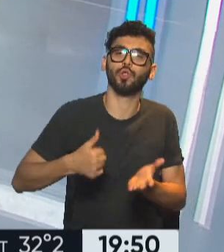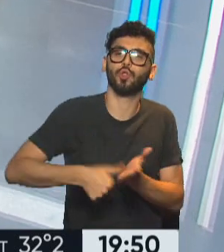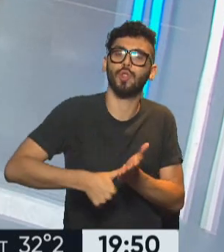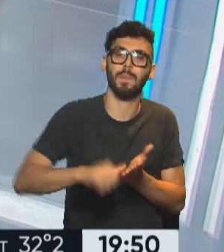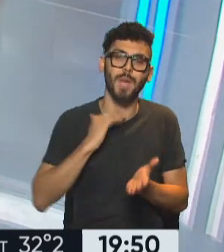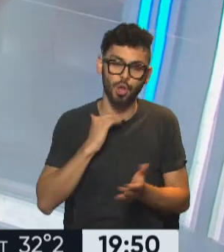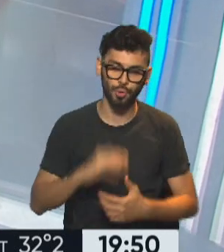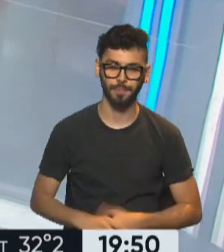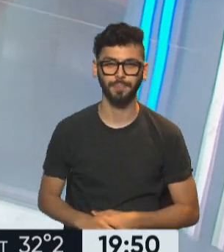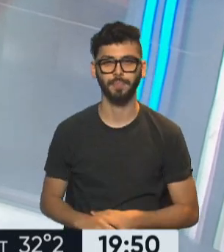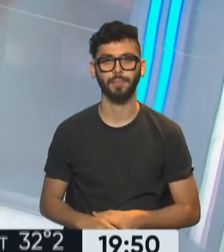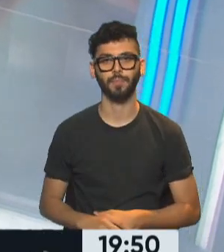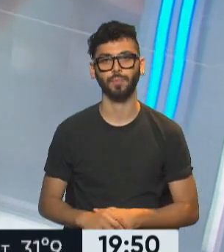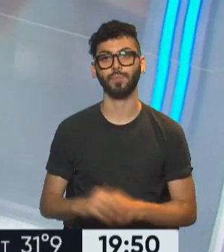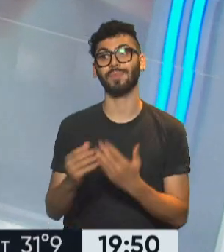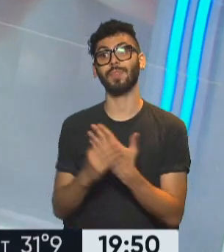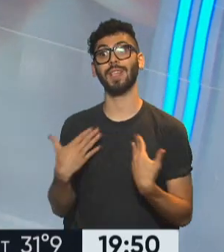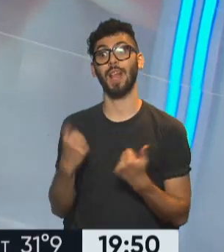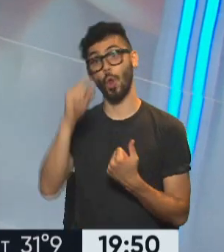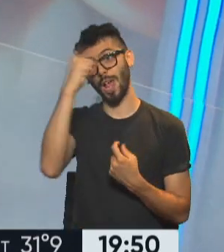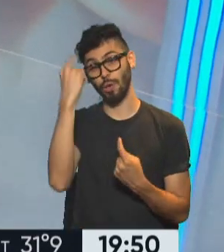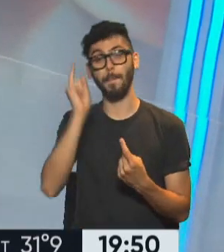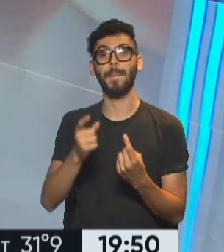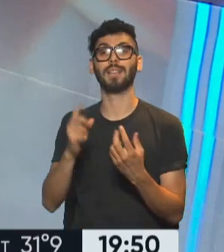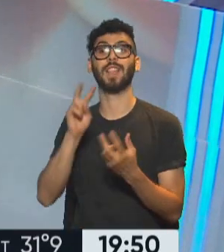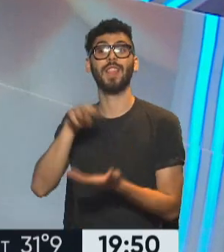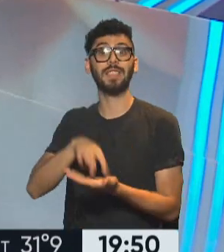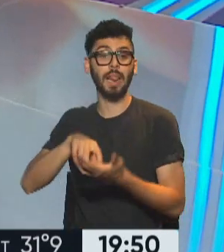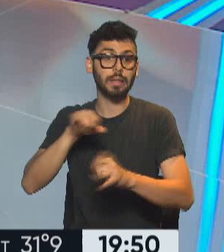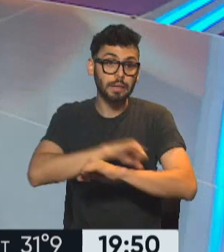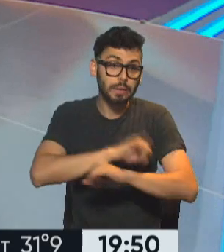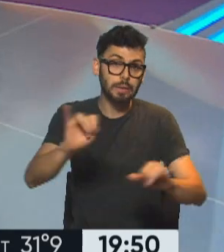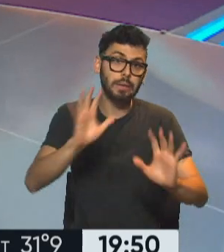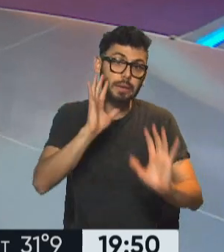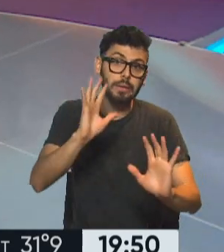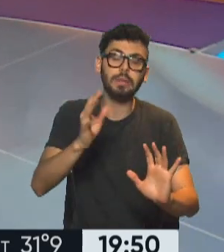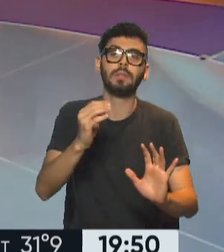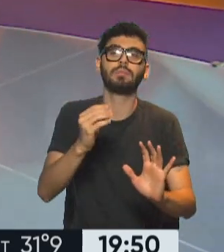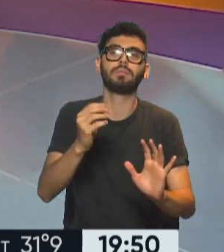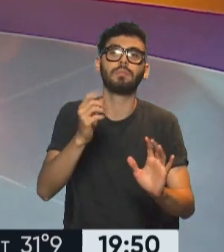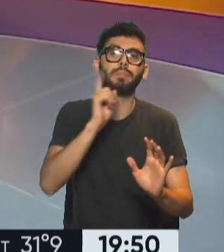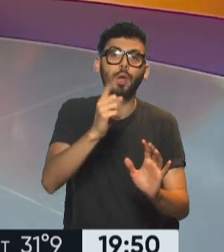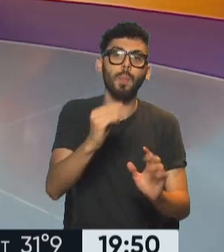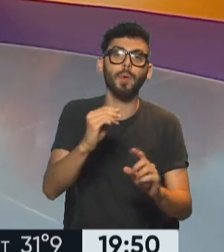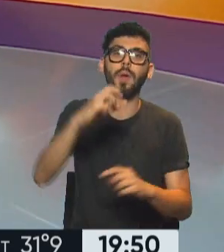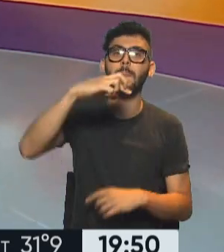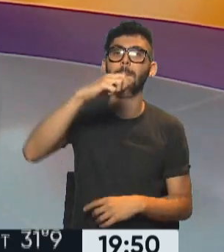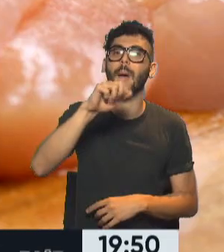El Ministerio de Salud de la Nación y de Salta emitieron una alerta epidemiológica por un caso de brote para